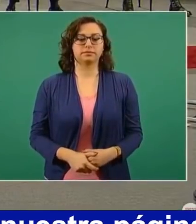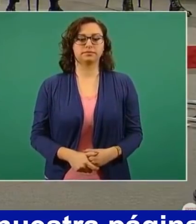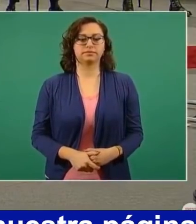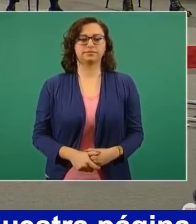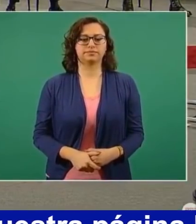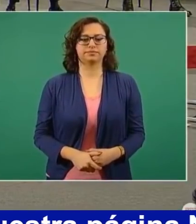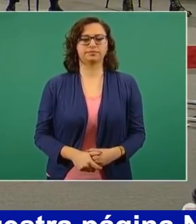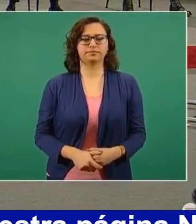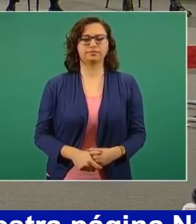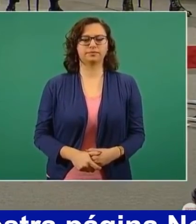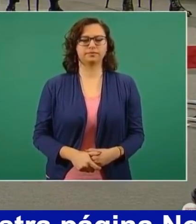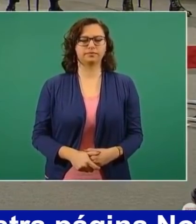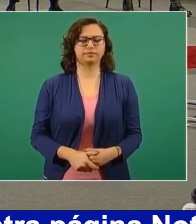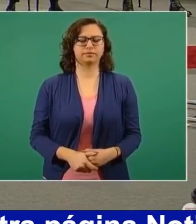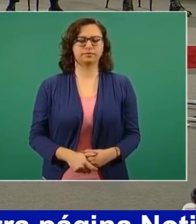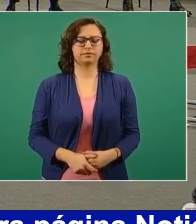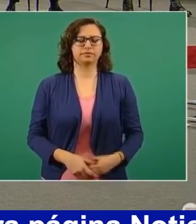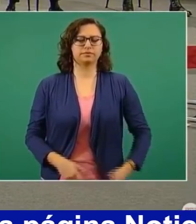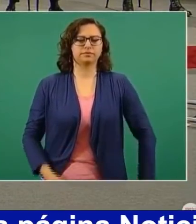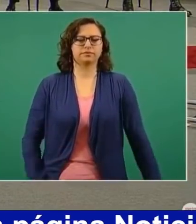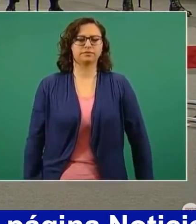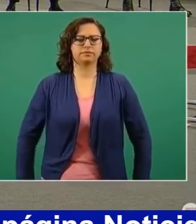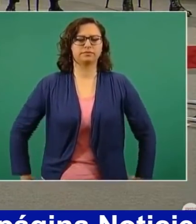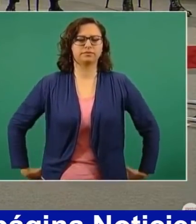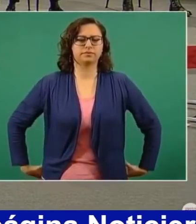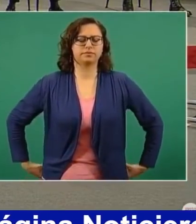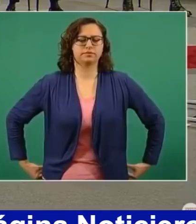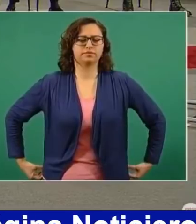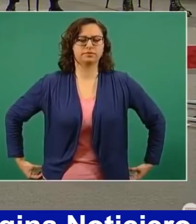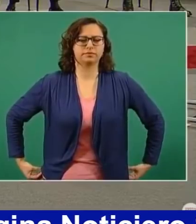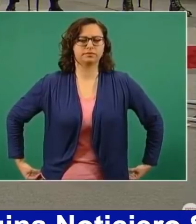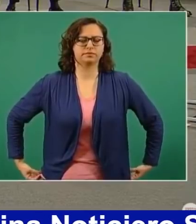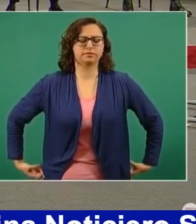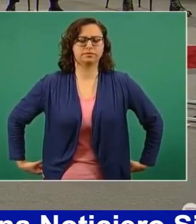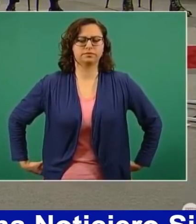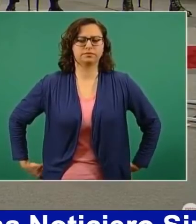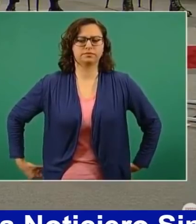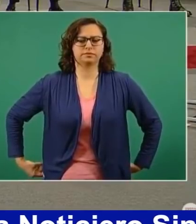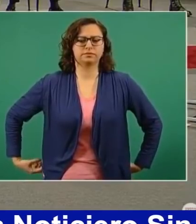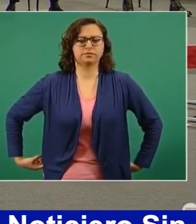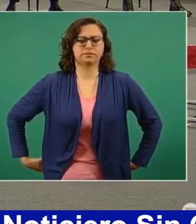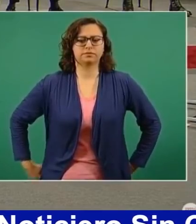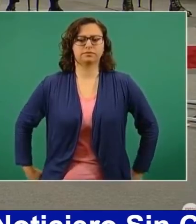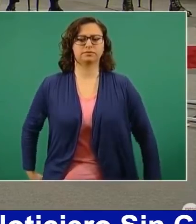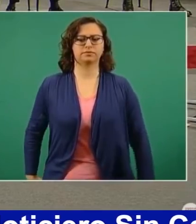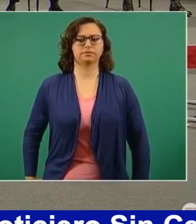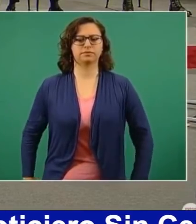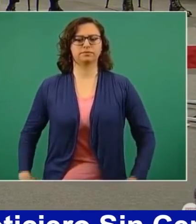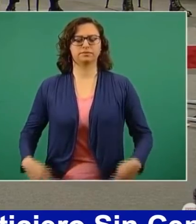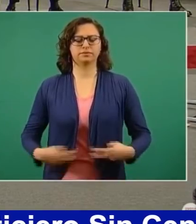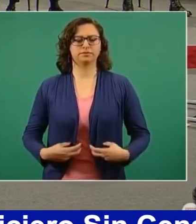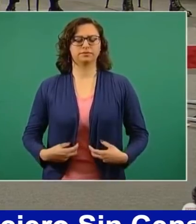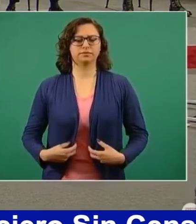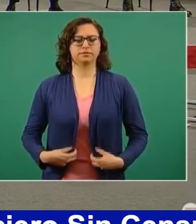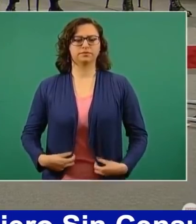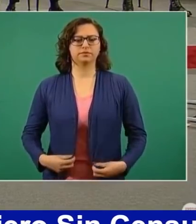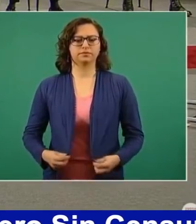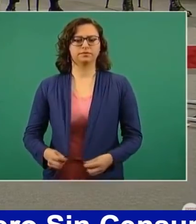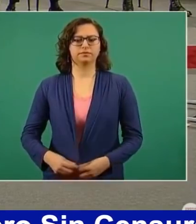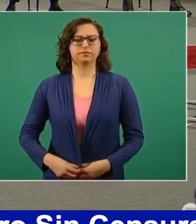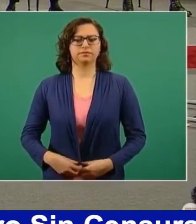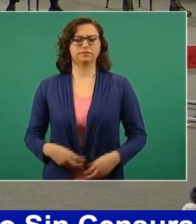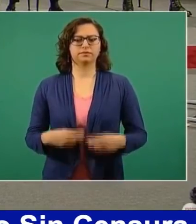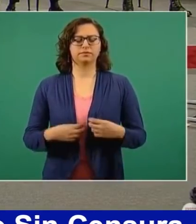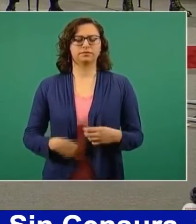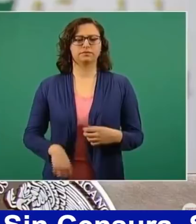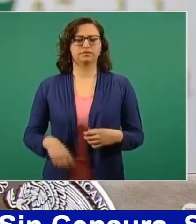Esta es, exacto. Y en la siguiente vemos la desagregación por las distintas poblaciones. En la primera